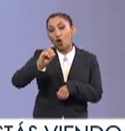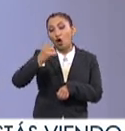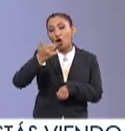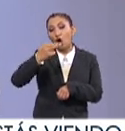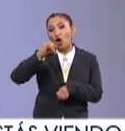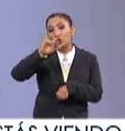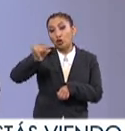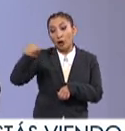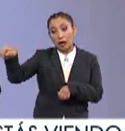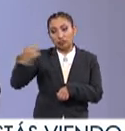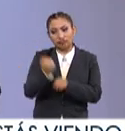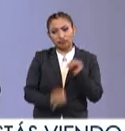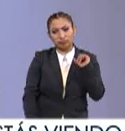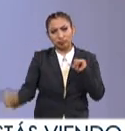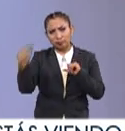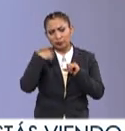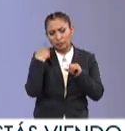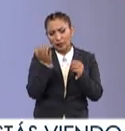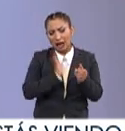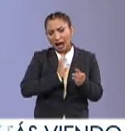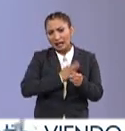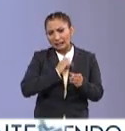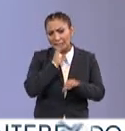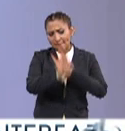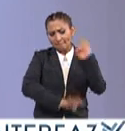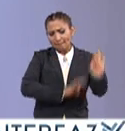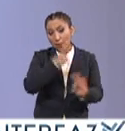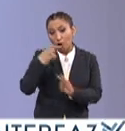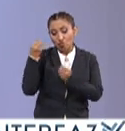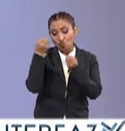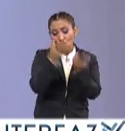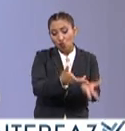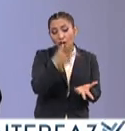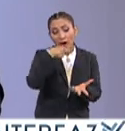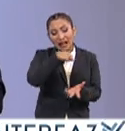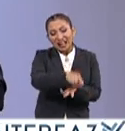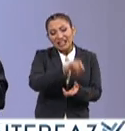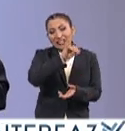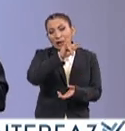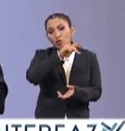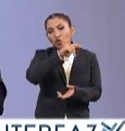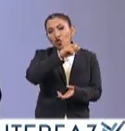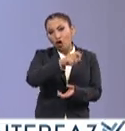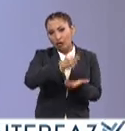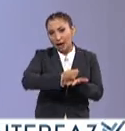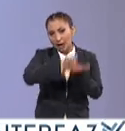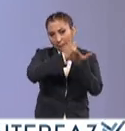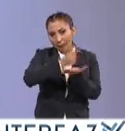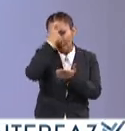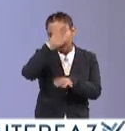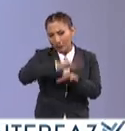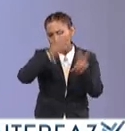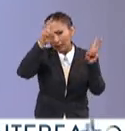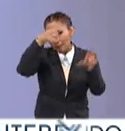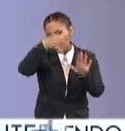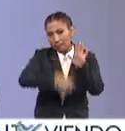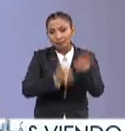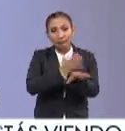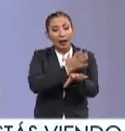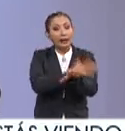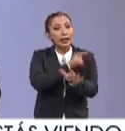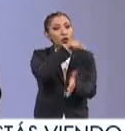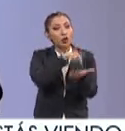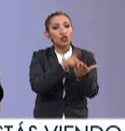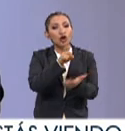los padres del tratamiento estrella del cáncer, por su contribución a la inmunoterapia. Para profundizar sobre este tema nos acompaña